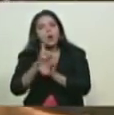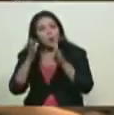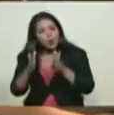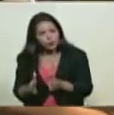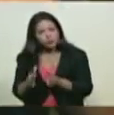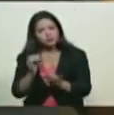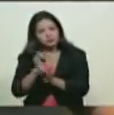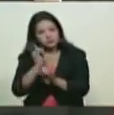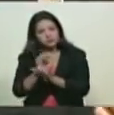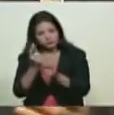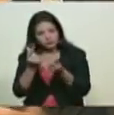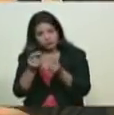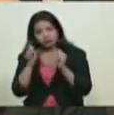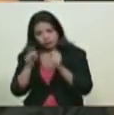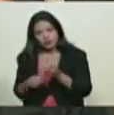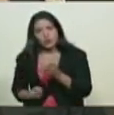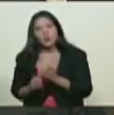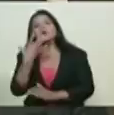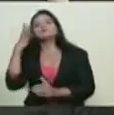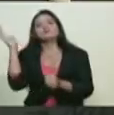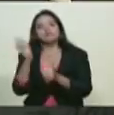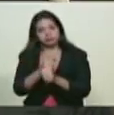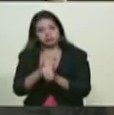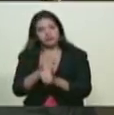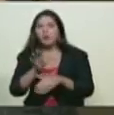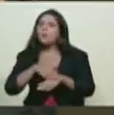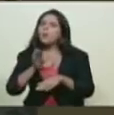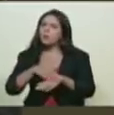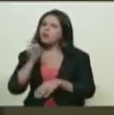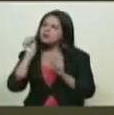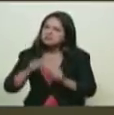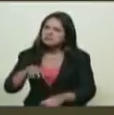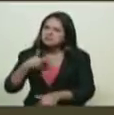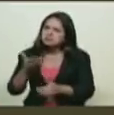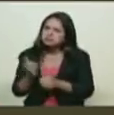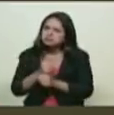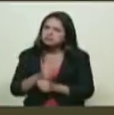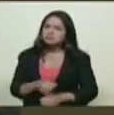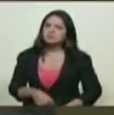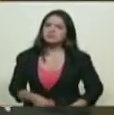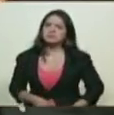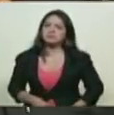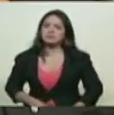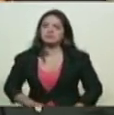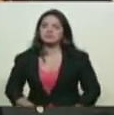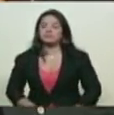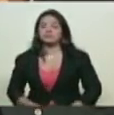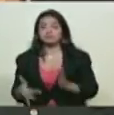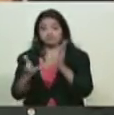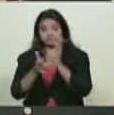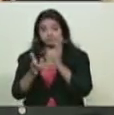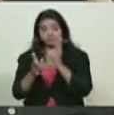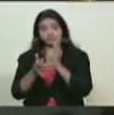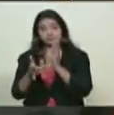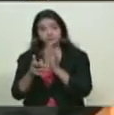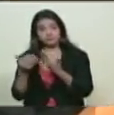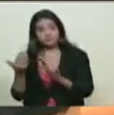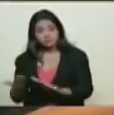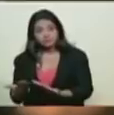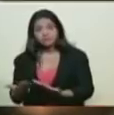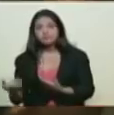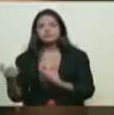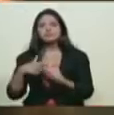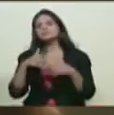bloque que la hace es posible y porque la hace posible porque a través de esta tecnología que forma